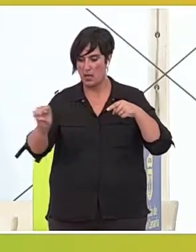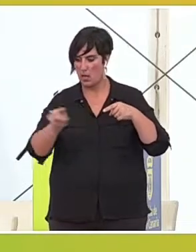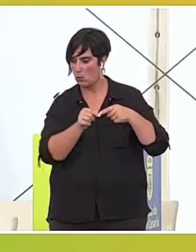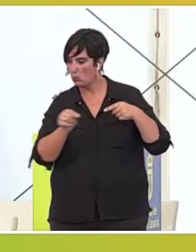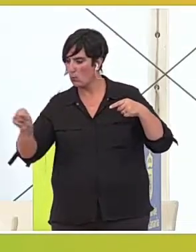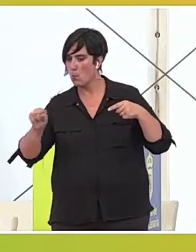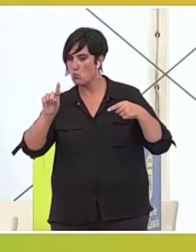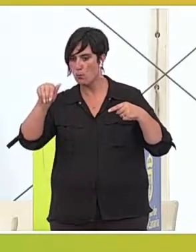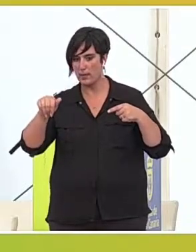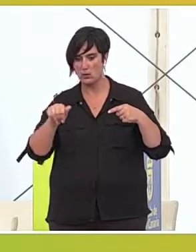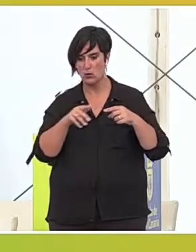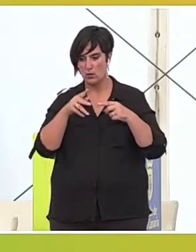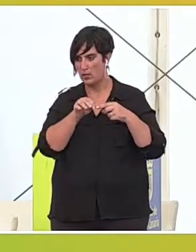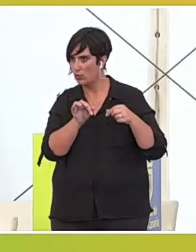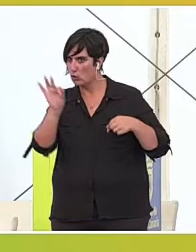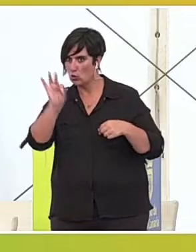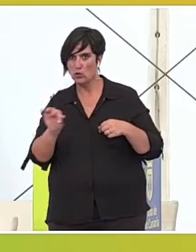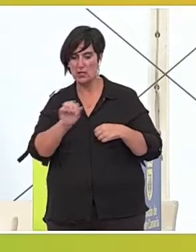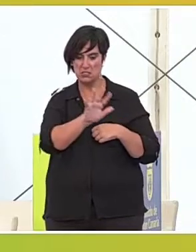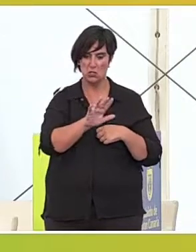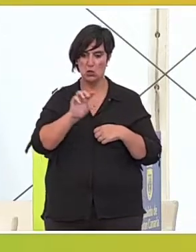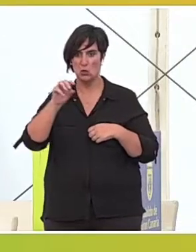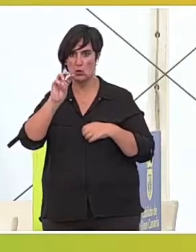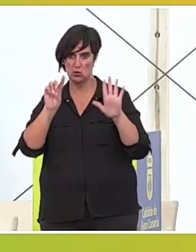son 6 metros, 5 o 6 metros.